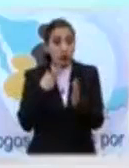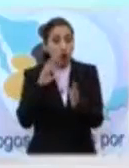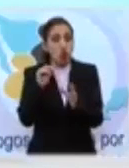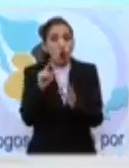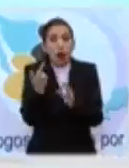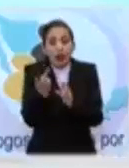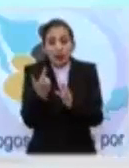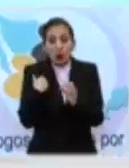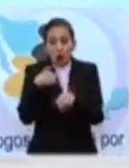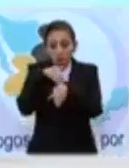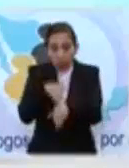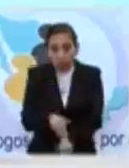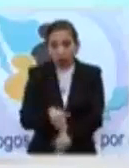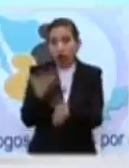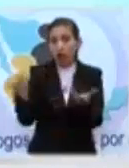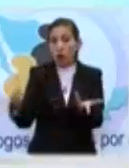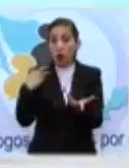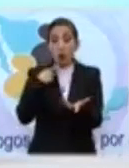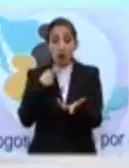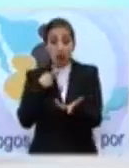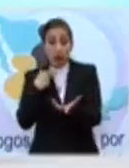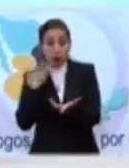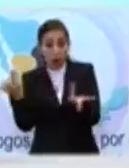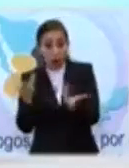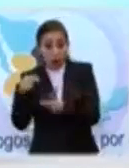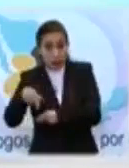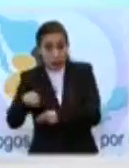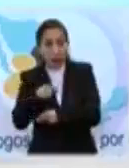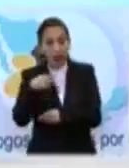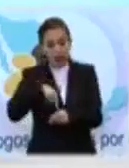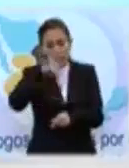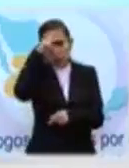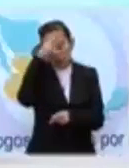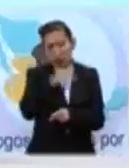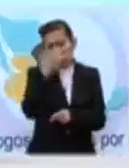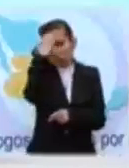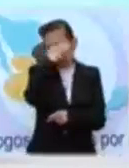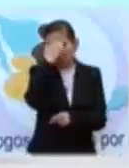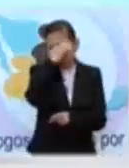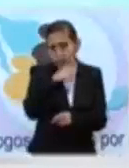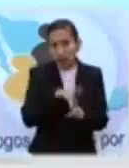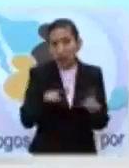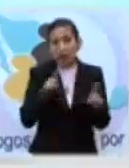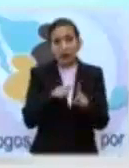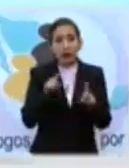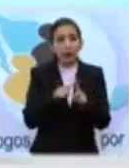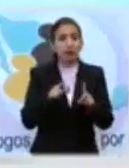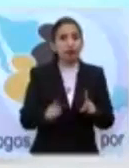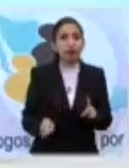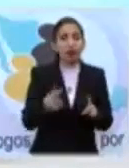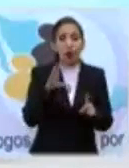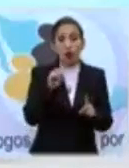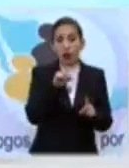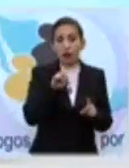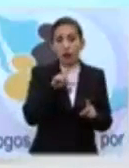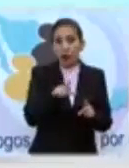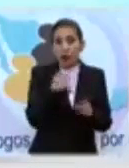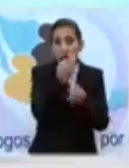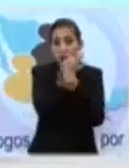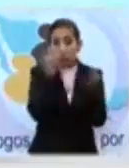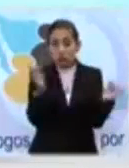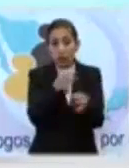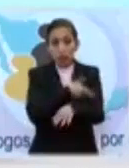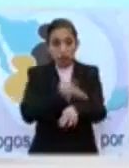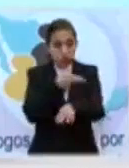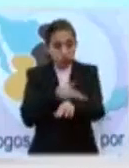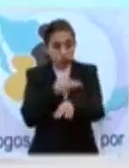está sujeto propiamente a las coyunturas políticas. Incluso en México ya ha habido la experiencia de varias rondas de que Coneval anuncia los resultados de